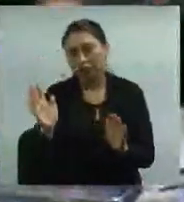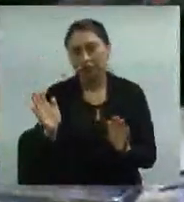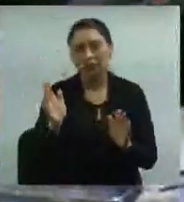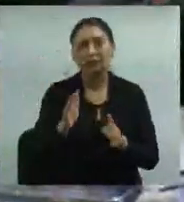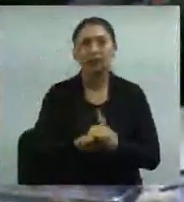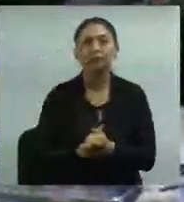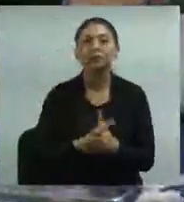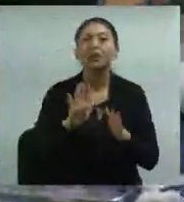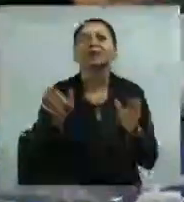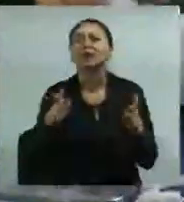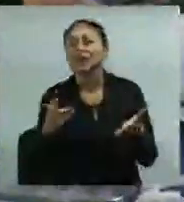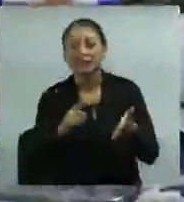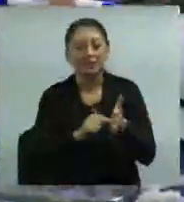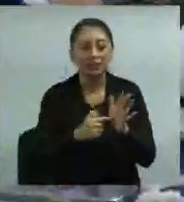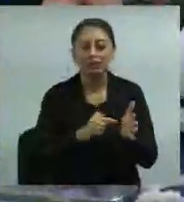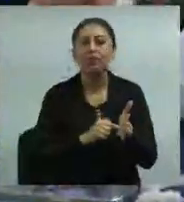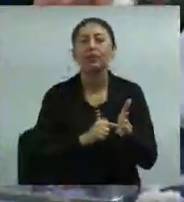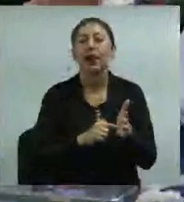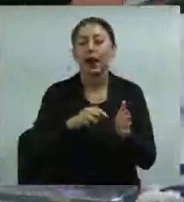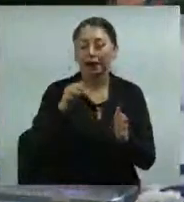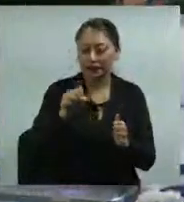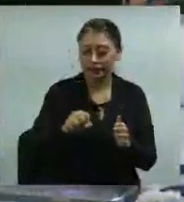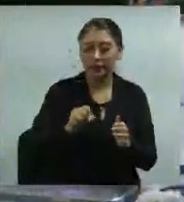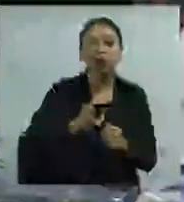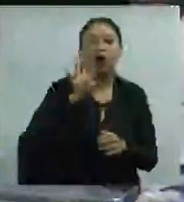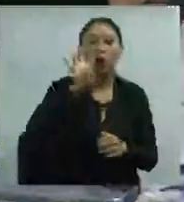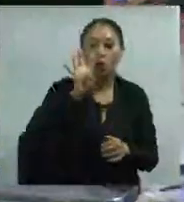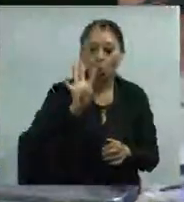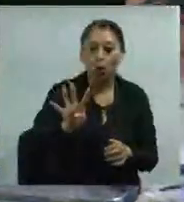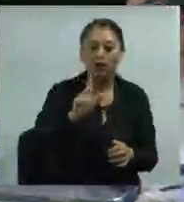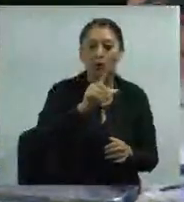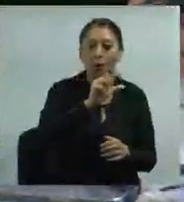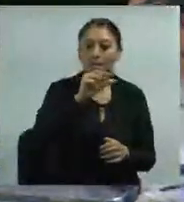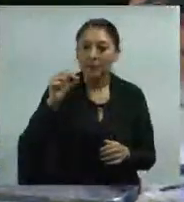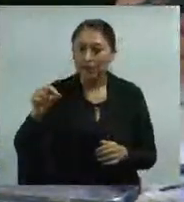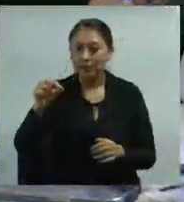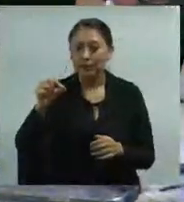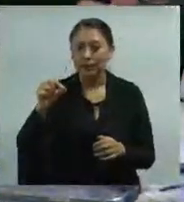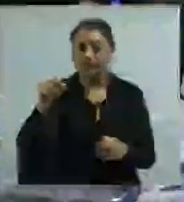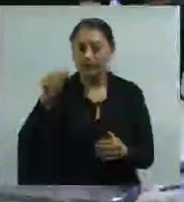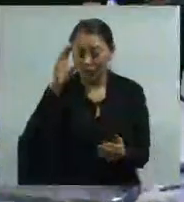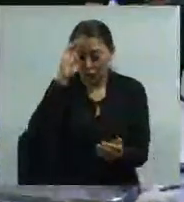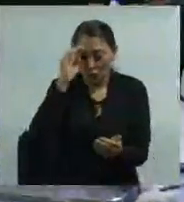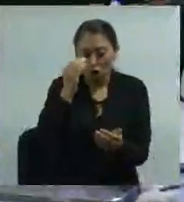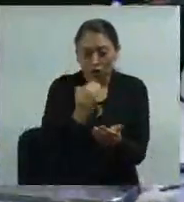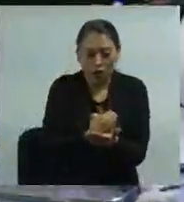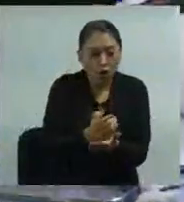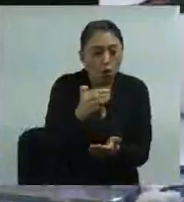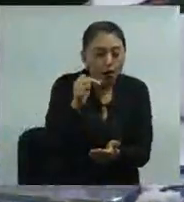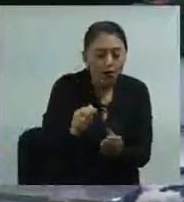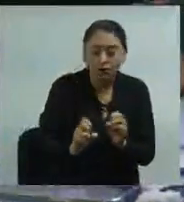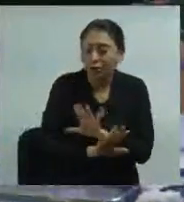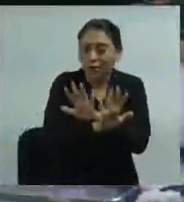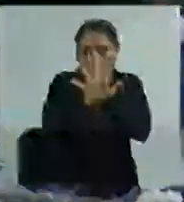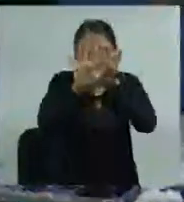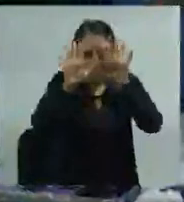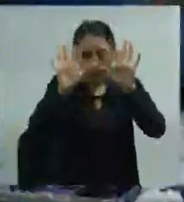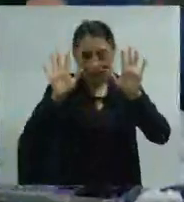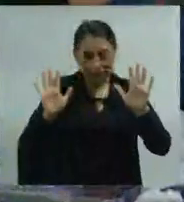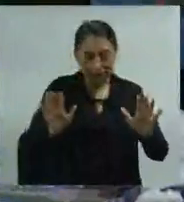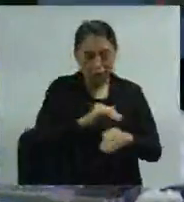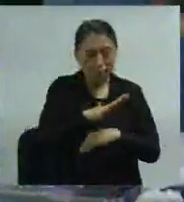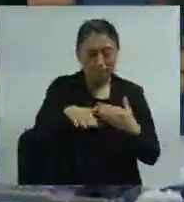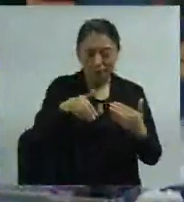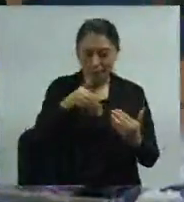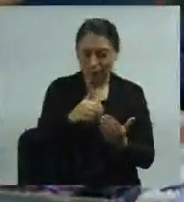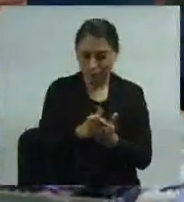quiere decir que definitivamente son 4 meses y yo creo que esto queda claro para que no sigamos